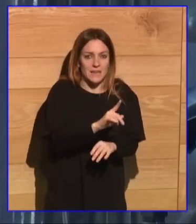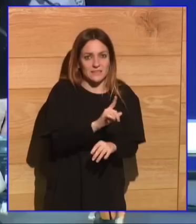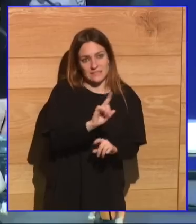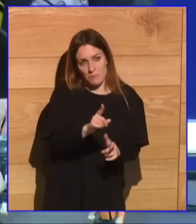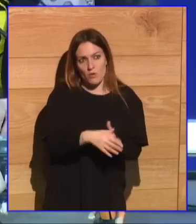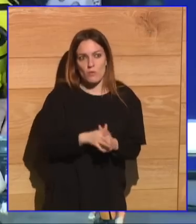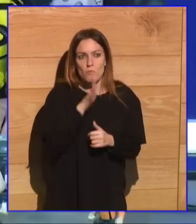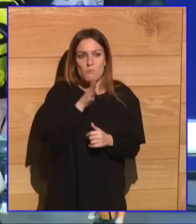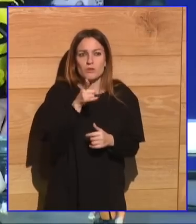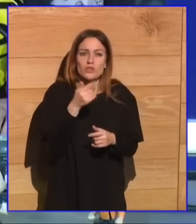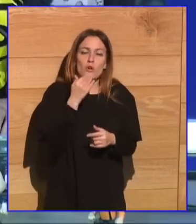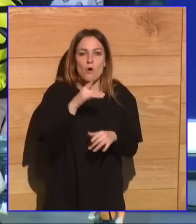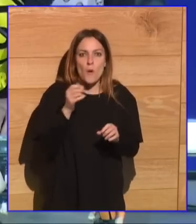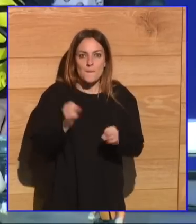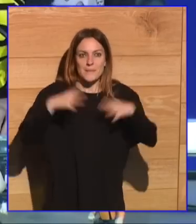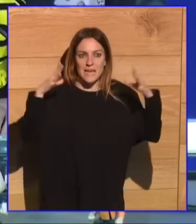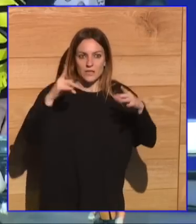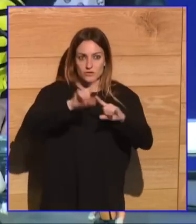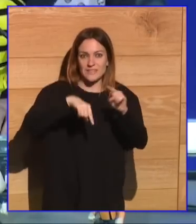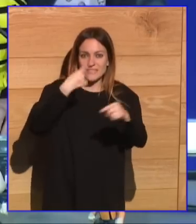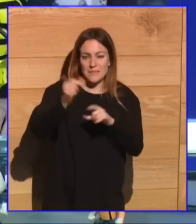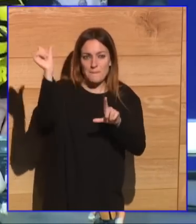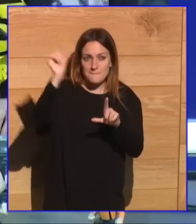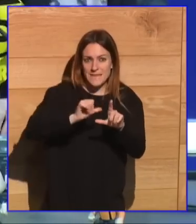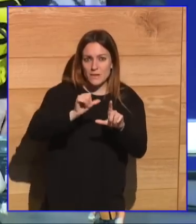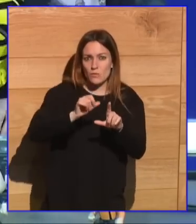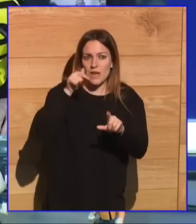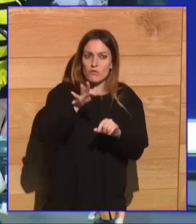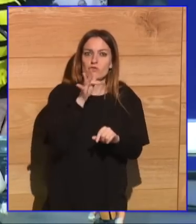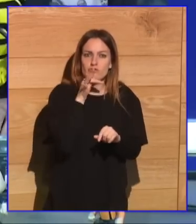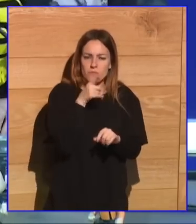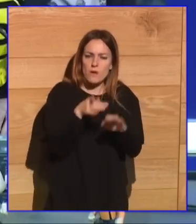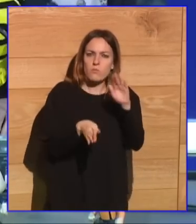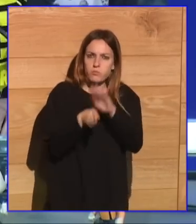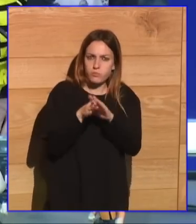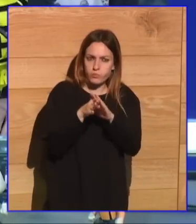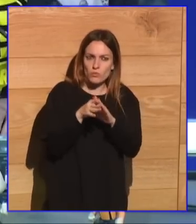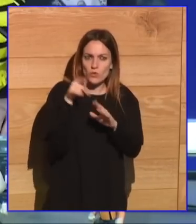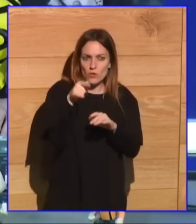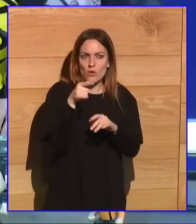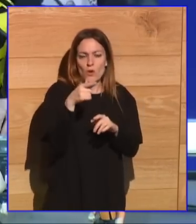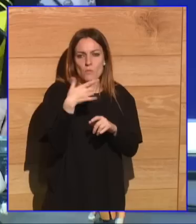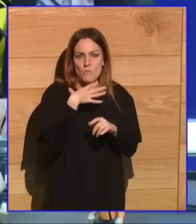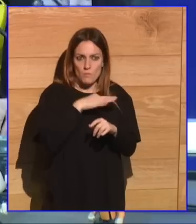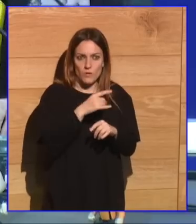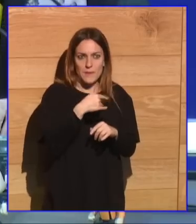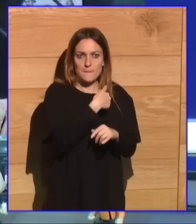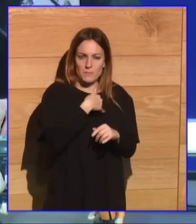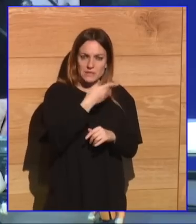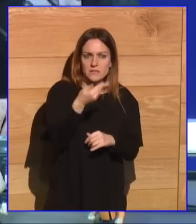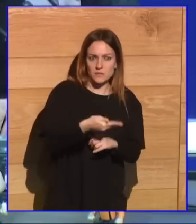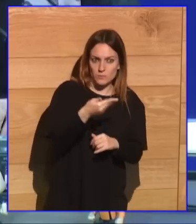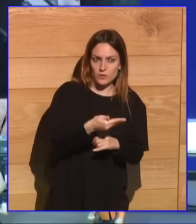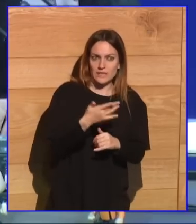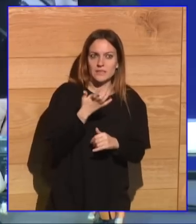es casi un milagro que en la siguiente película todavía conservara la posibilidad de tener grandes repartos como consiguió